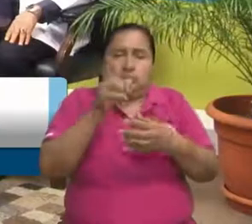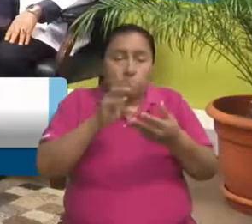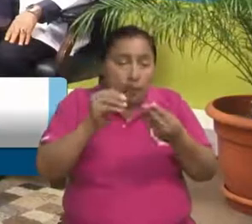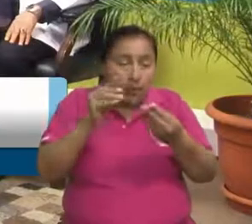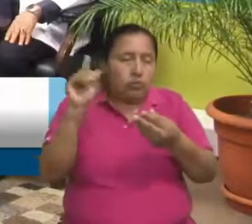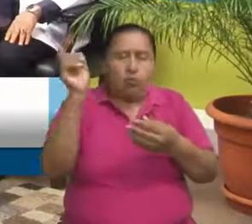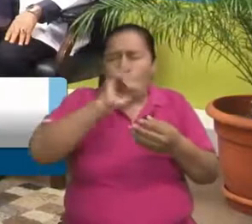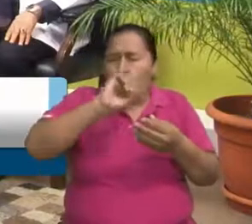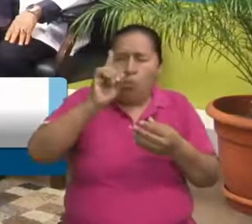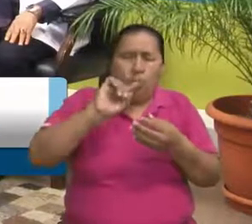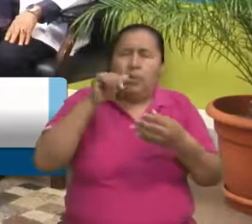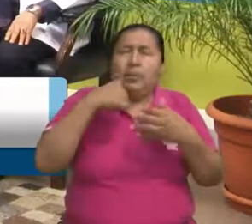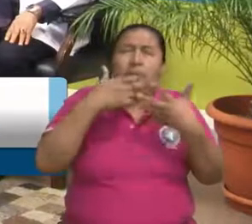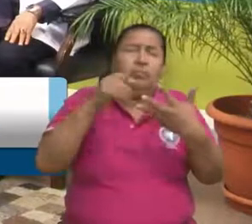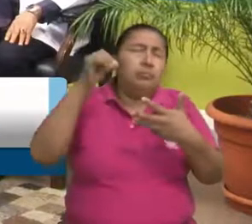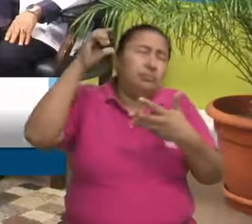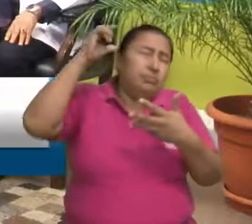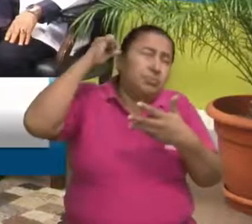es para